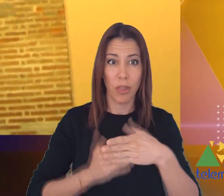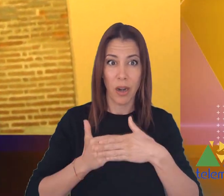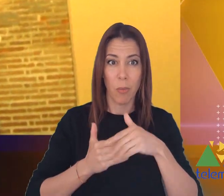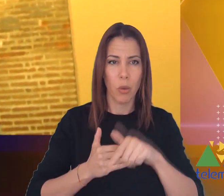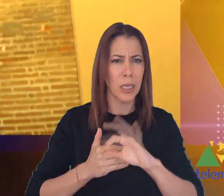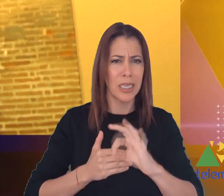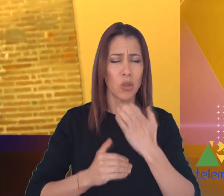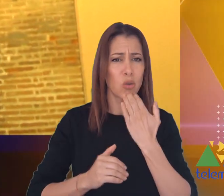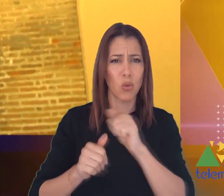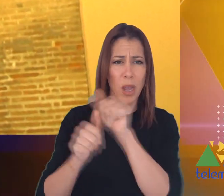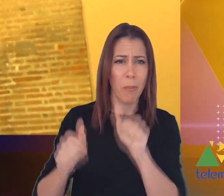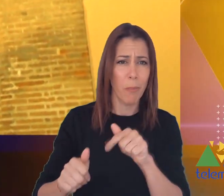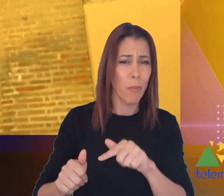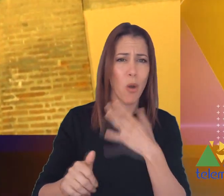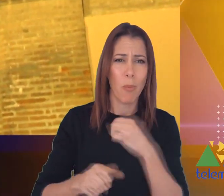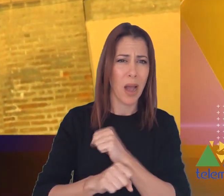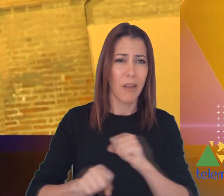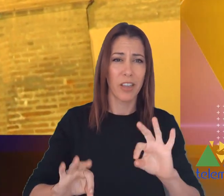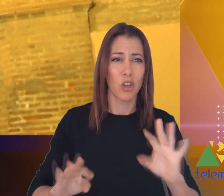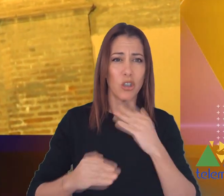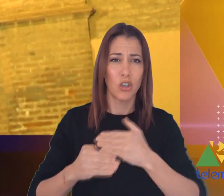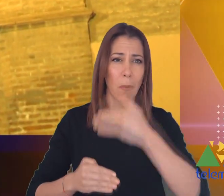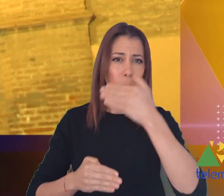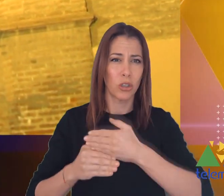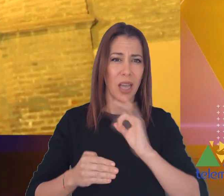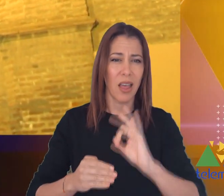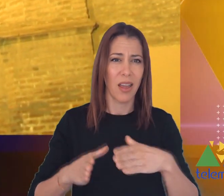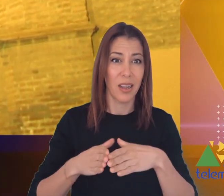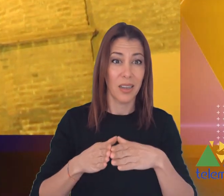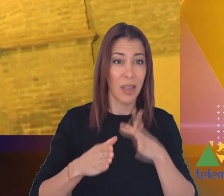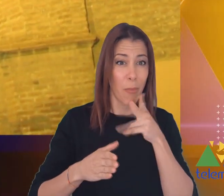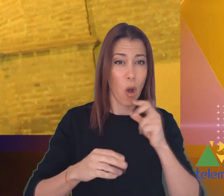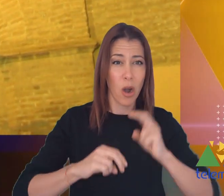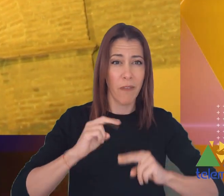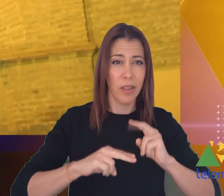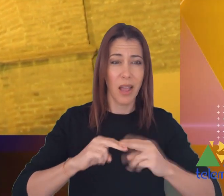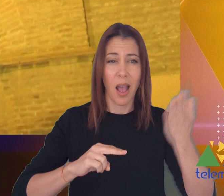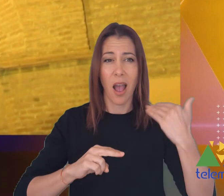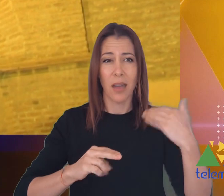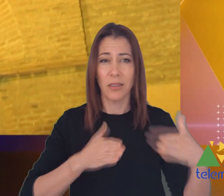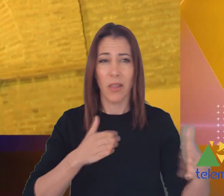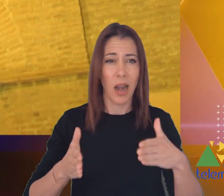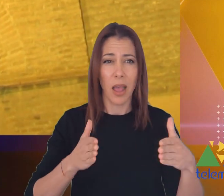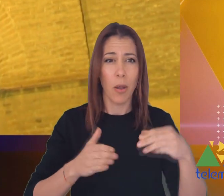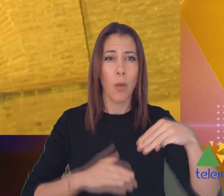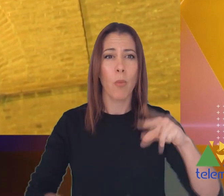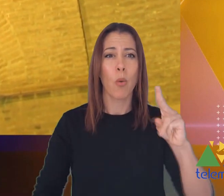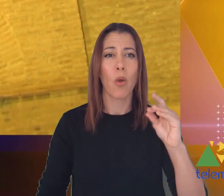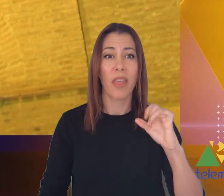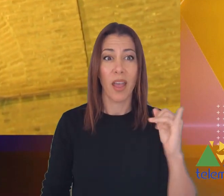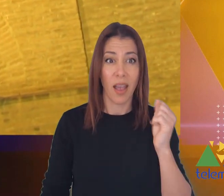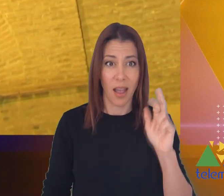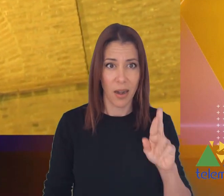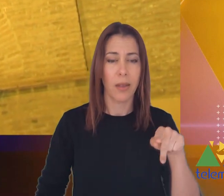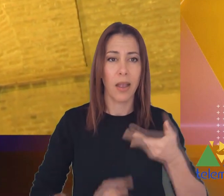ejemplo magnífico de portada de iglesia de los albañiles mudéjares, de los alarifes mudéjares